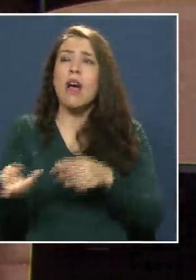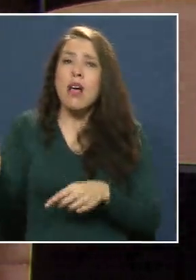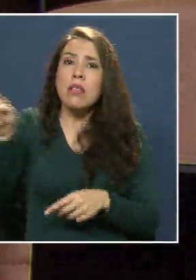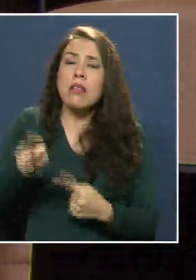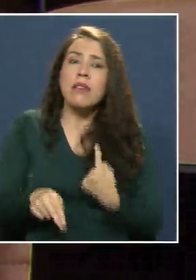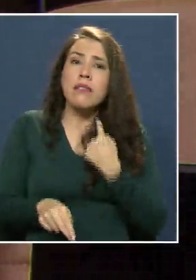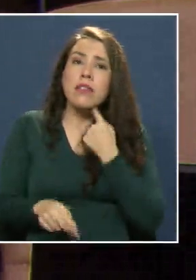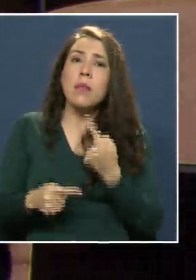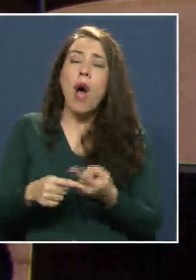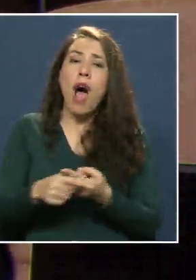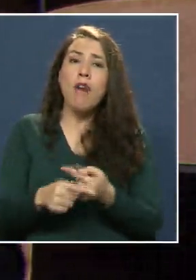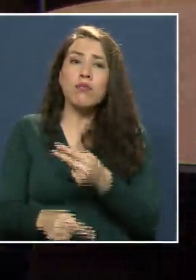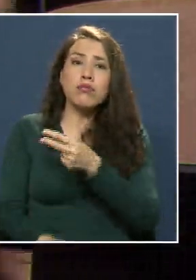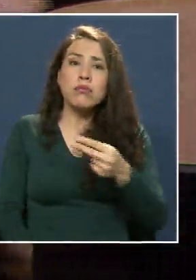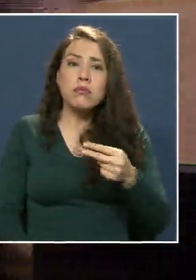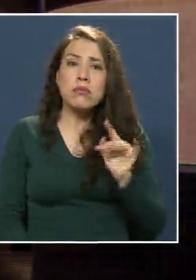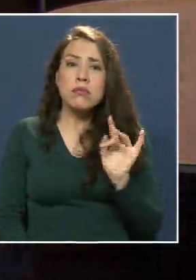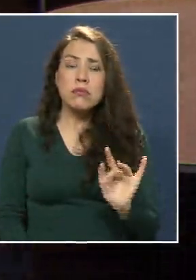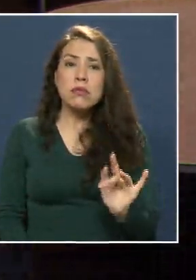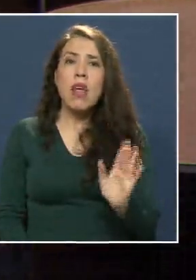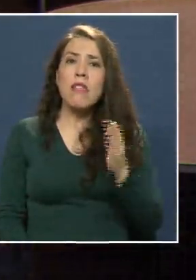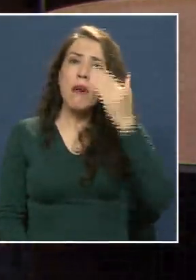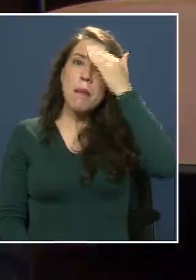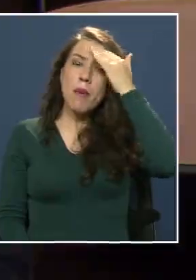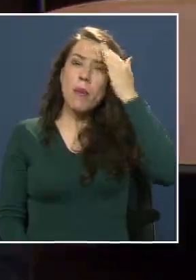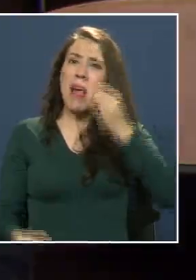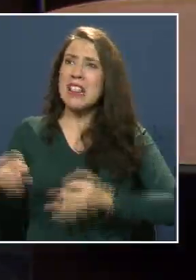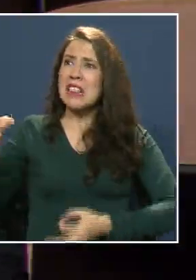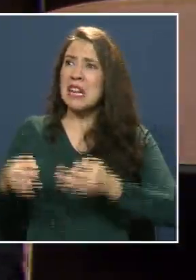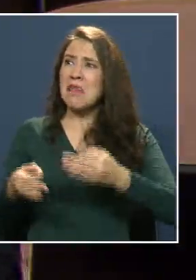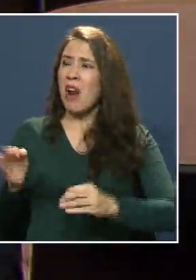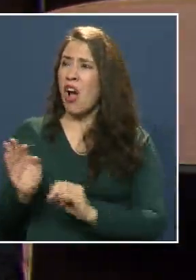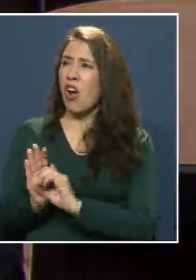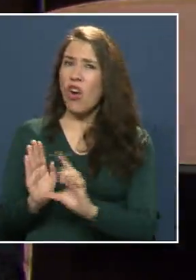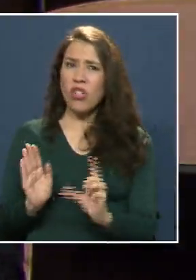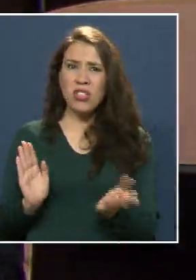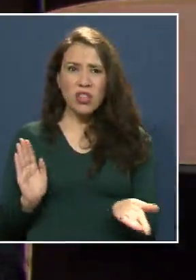por los vejámenes de delitos sexuales, nos debiera preocupar más el Tribunal Constitucional.